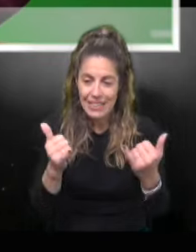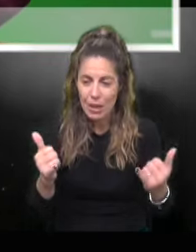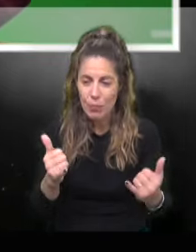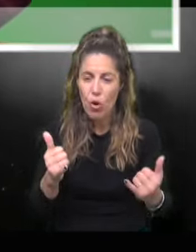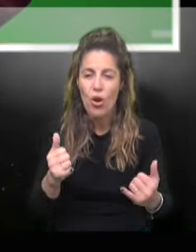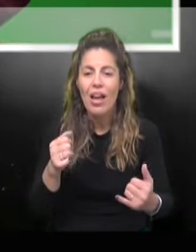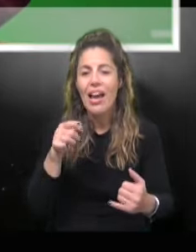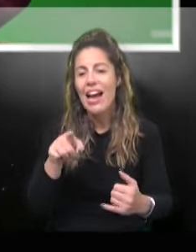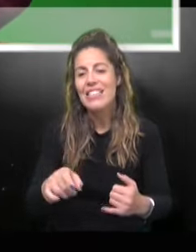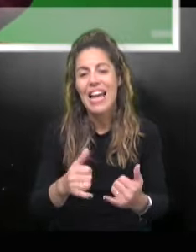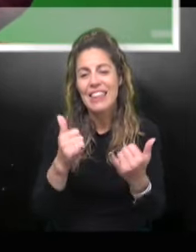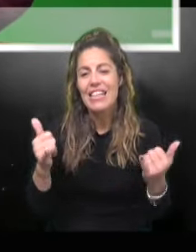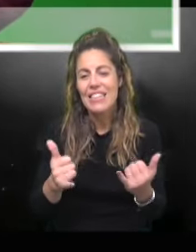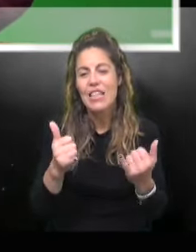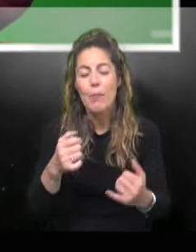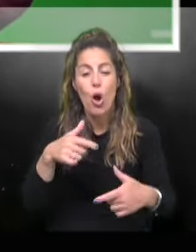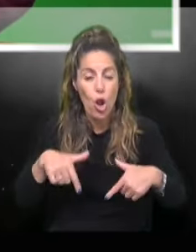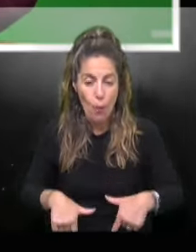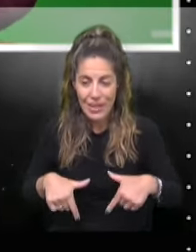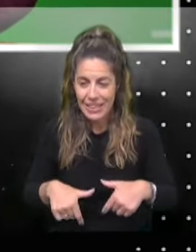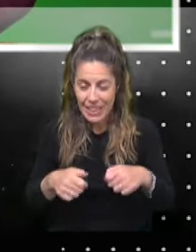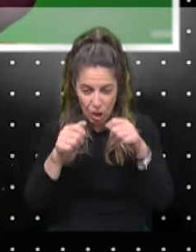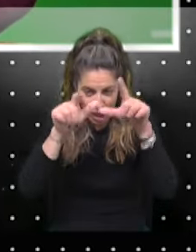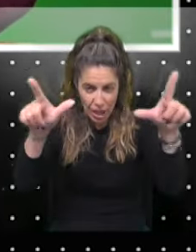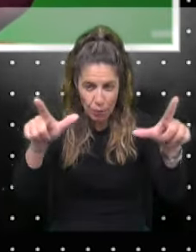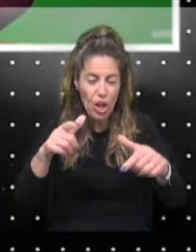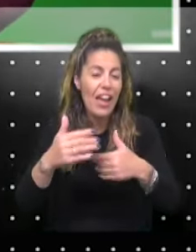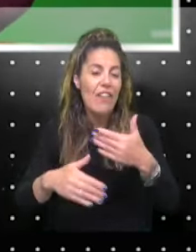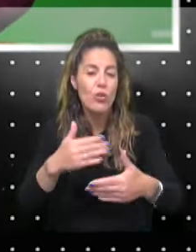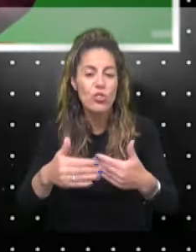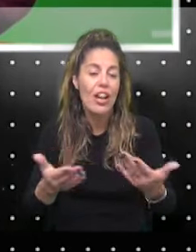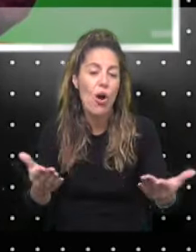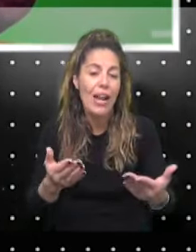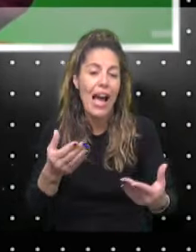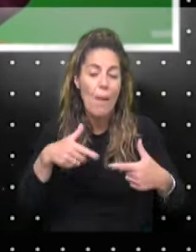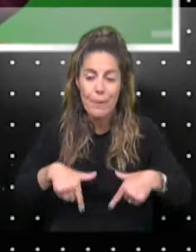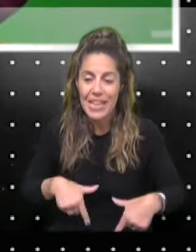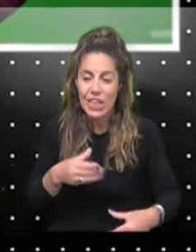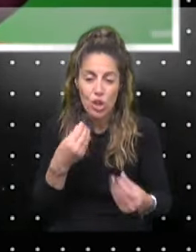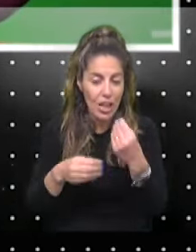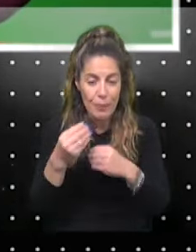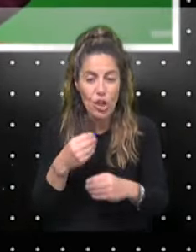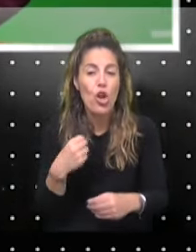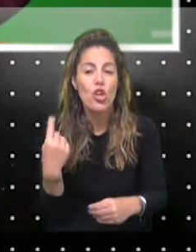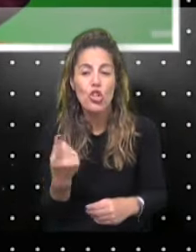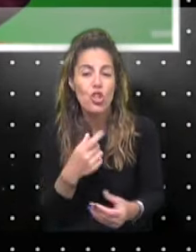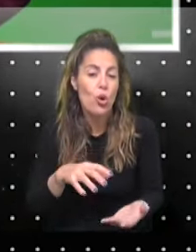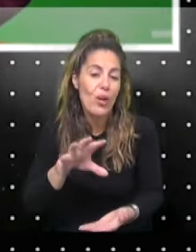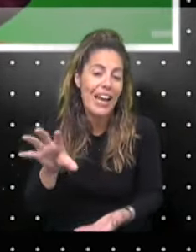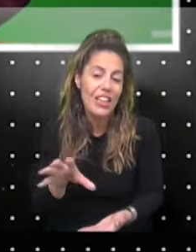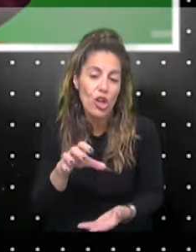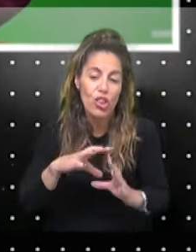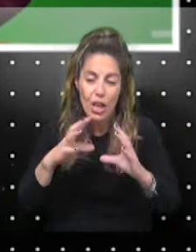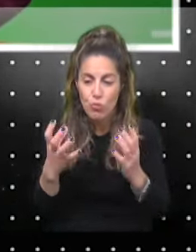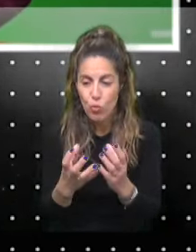Desde hace ya mucho tiempo los ministerios de agricultura evolucionaron a ser ministerios de alimentación nosotros estamos en una región del mundo donde